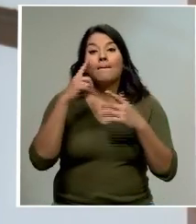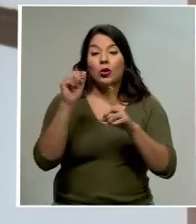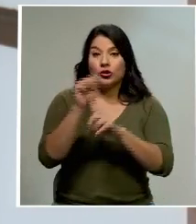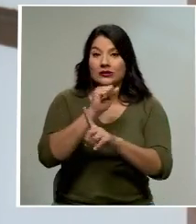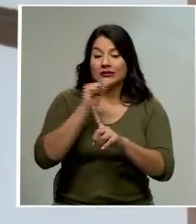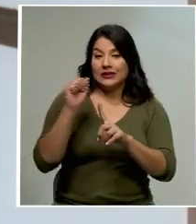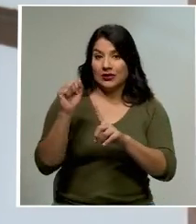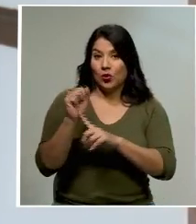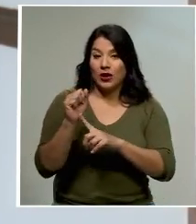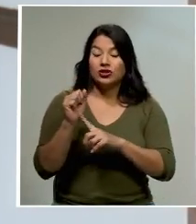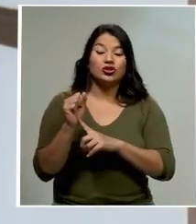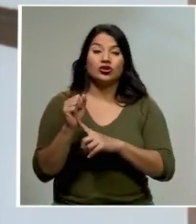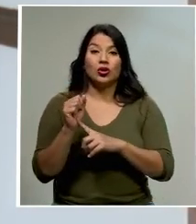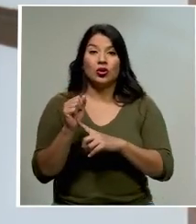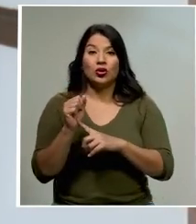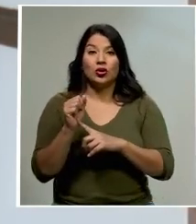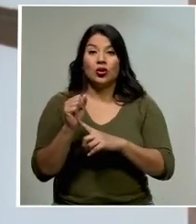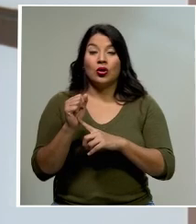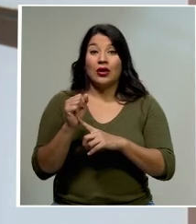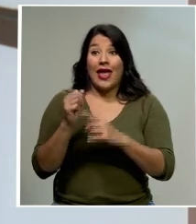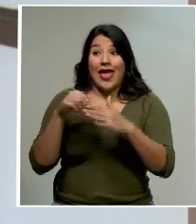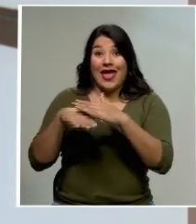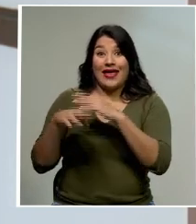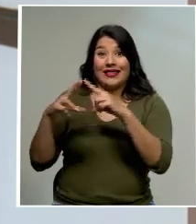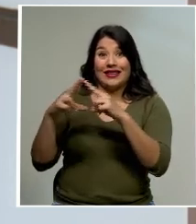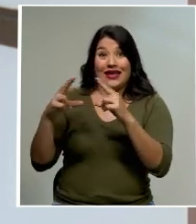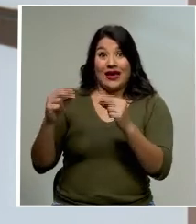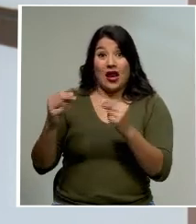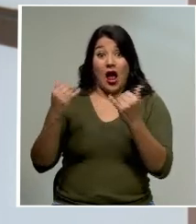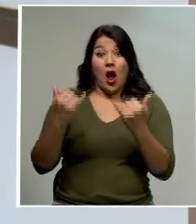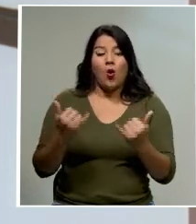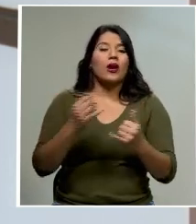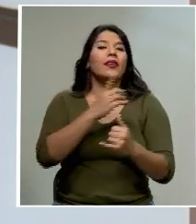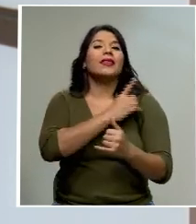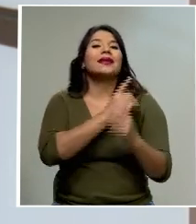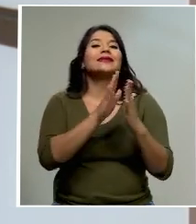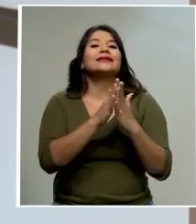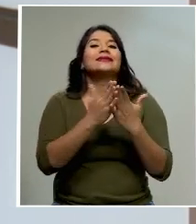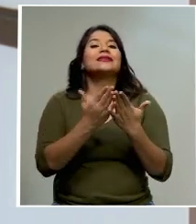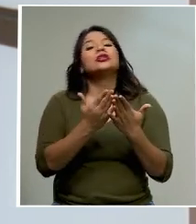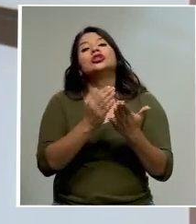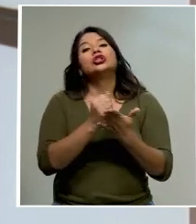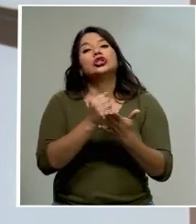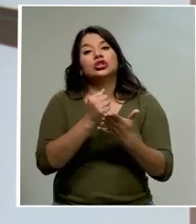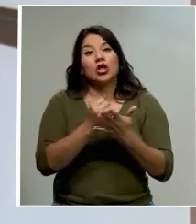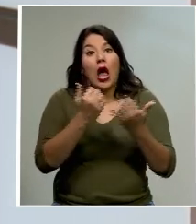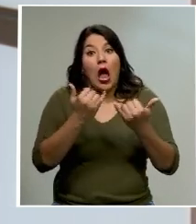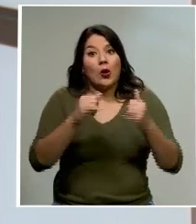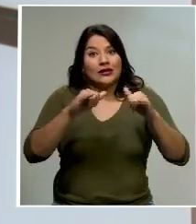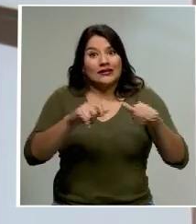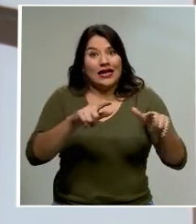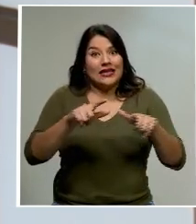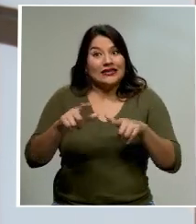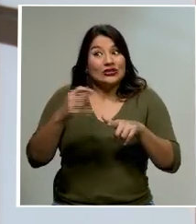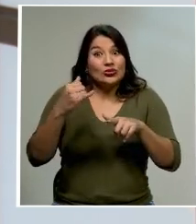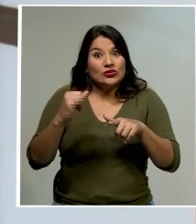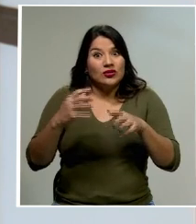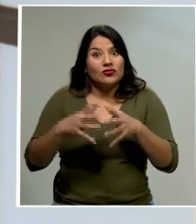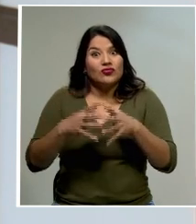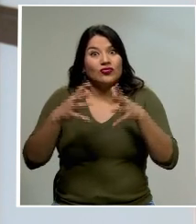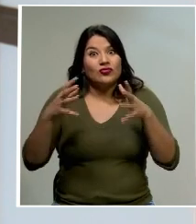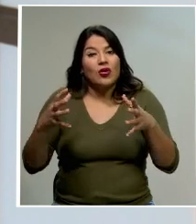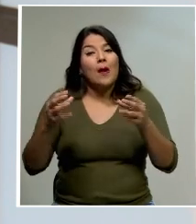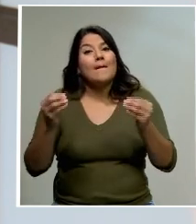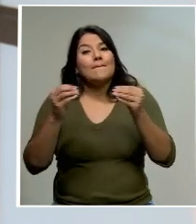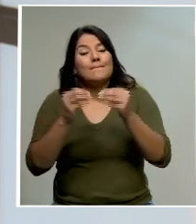es que en migración se preparan ante incrementos que se puedan dar de más de estos 2 meses donde